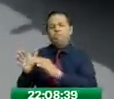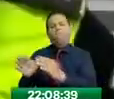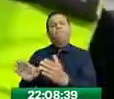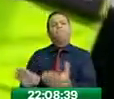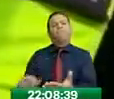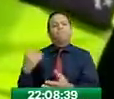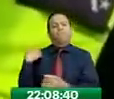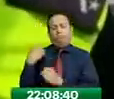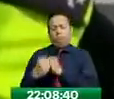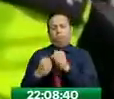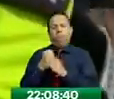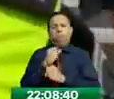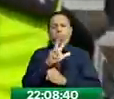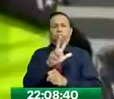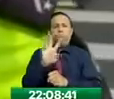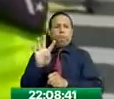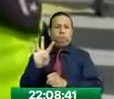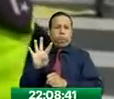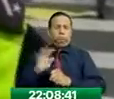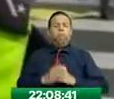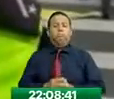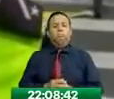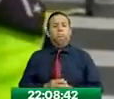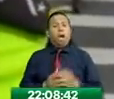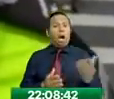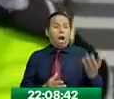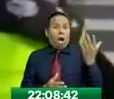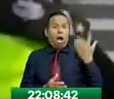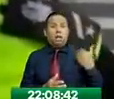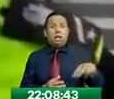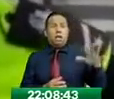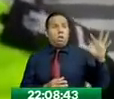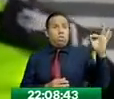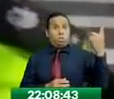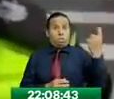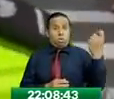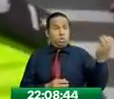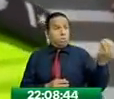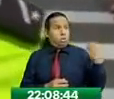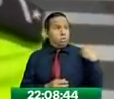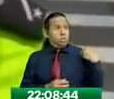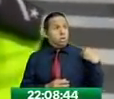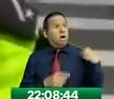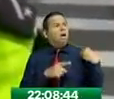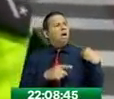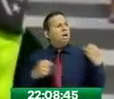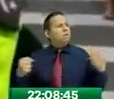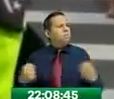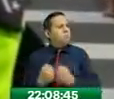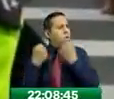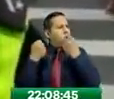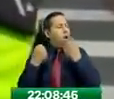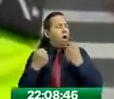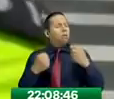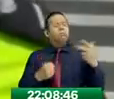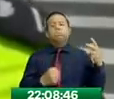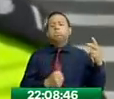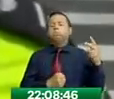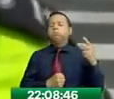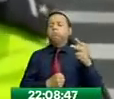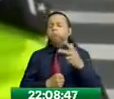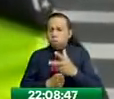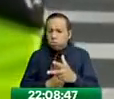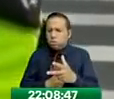de edad. Se da información del 911 que habían suscitado un accidente de tránsito contra un tráiler y una motocicleta. Al llegar lo que es al